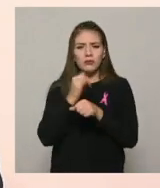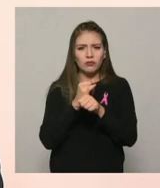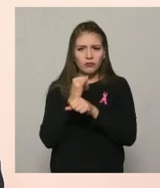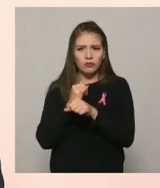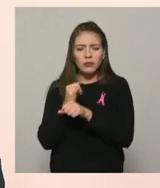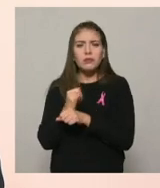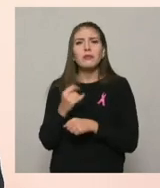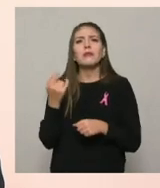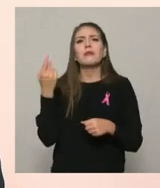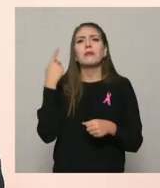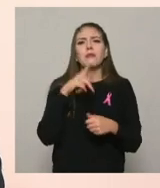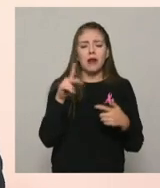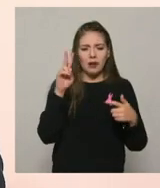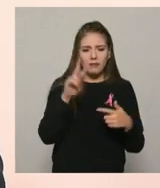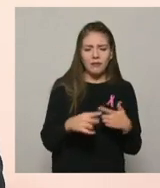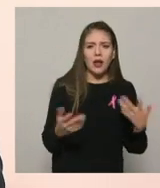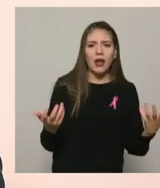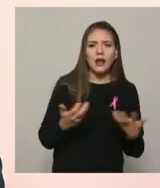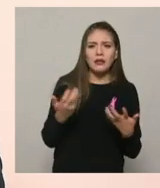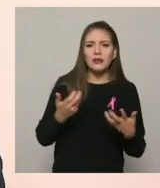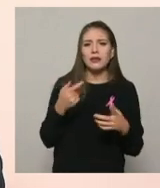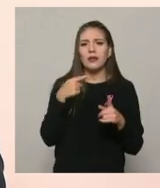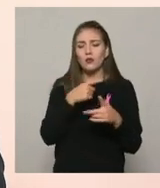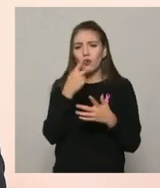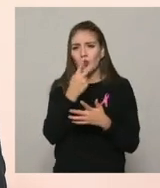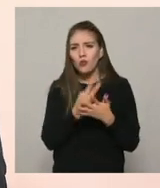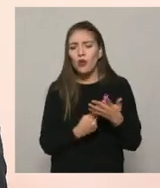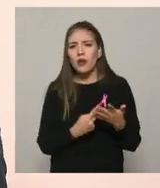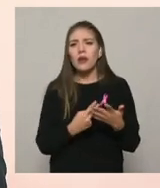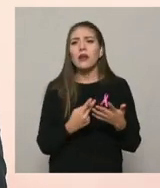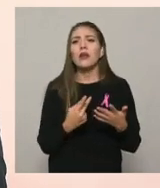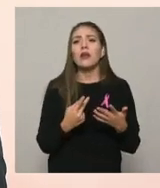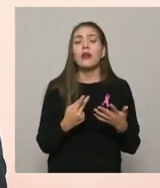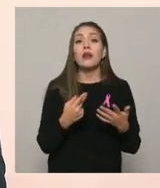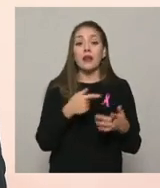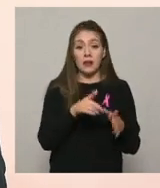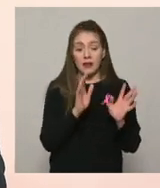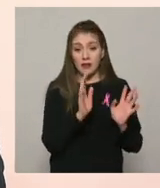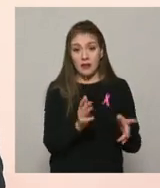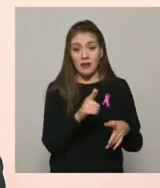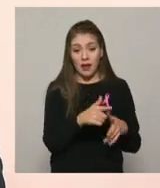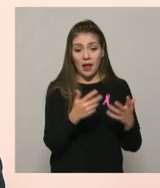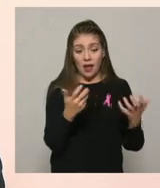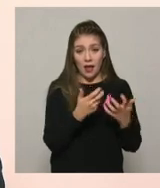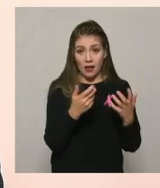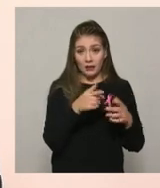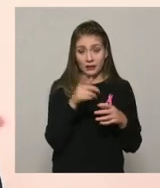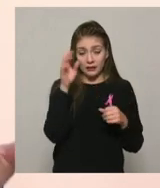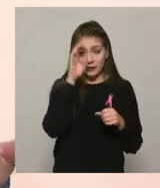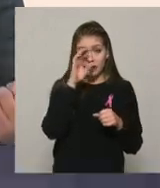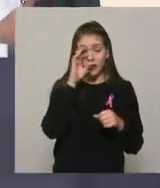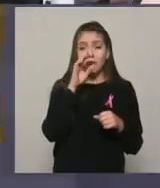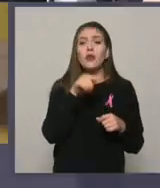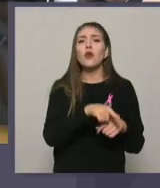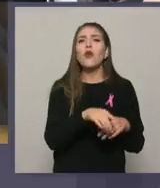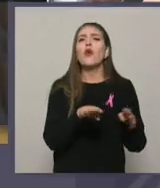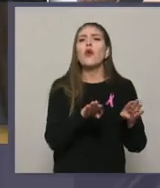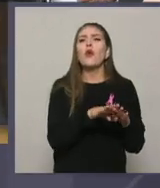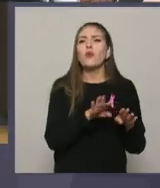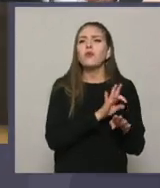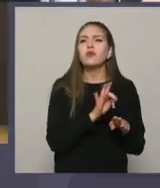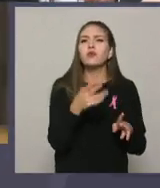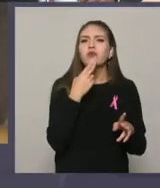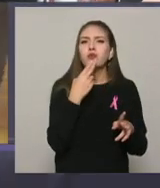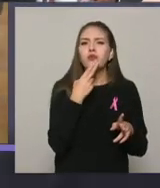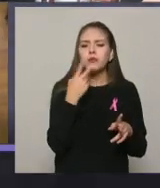investigadores, para apoyar la realización de ciertos proyectos, y una vez que se realizan estos, que se forman científicos, cómo aprovecharlos para